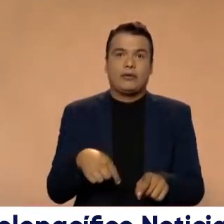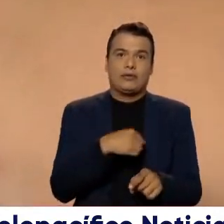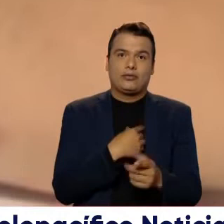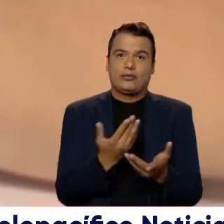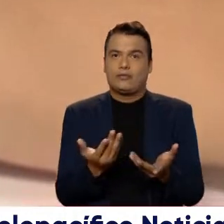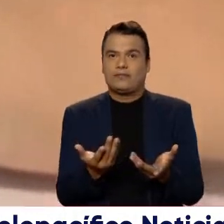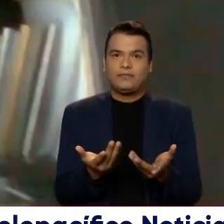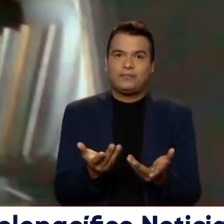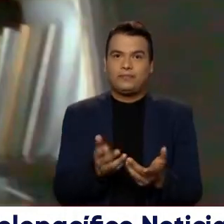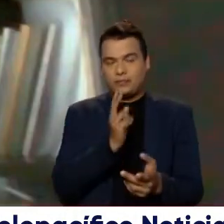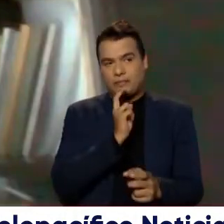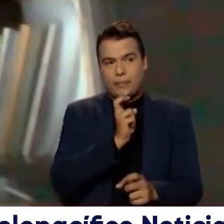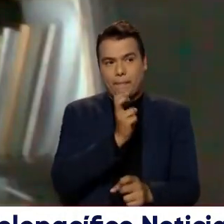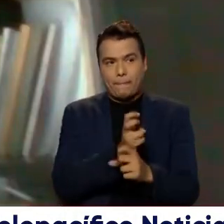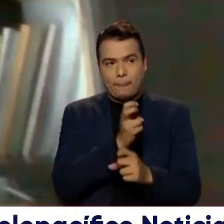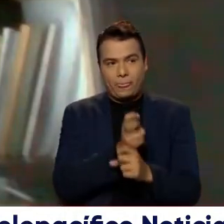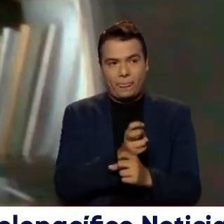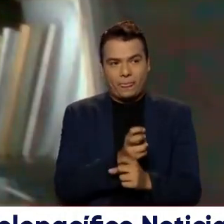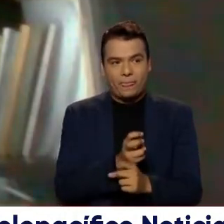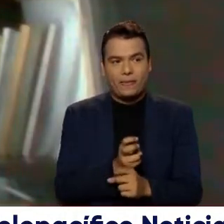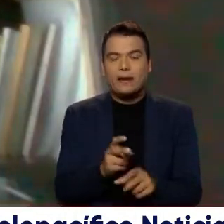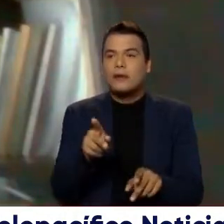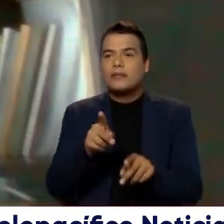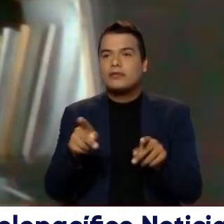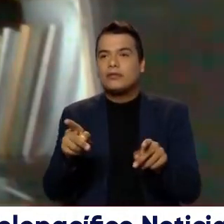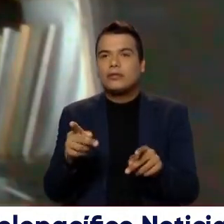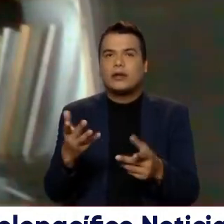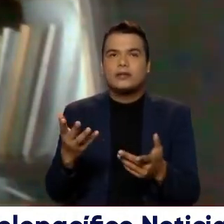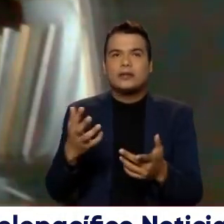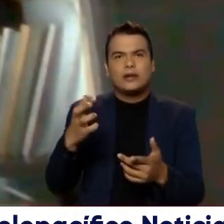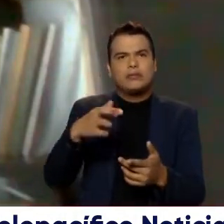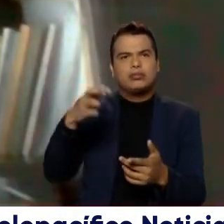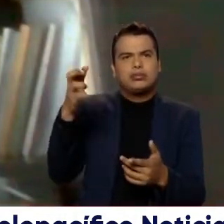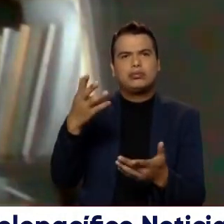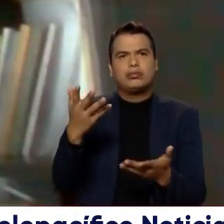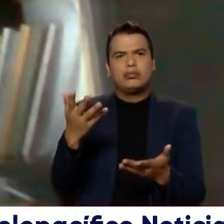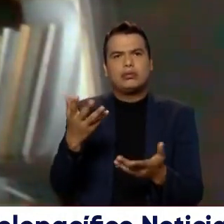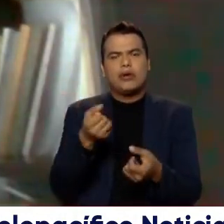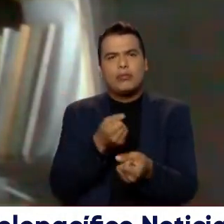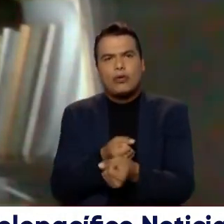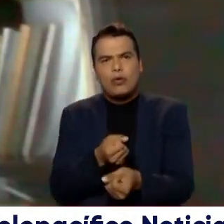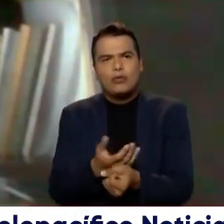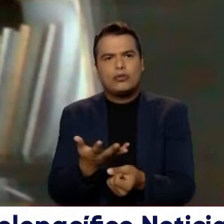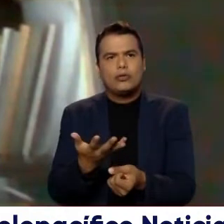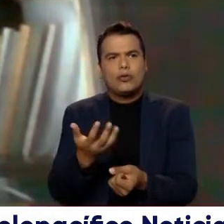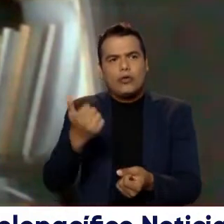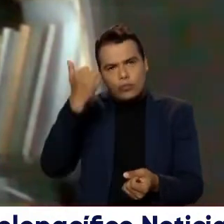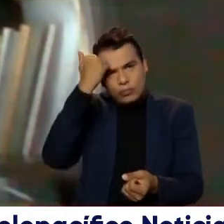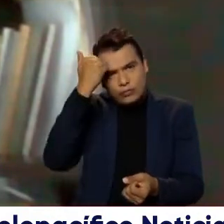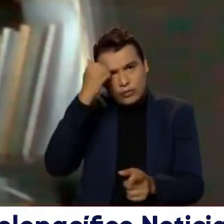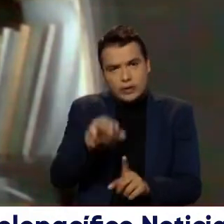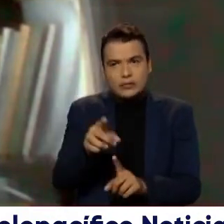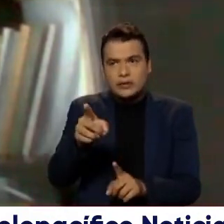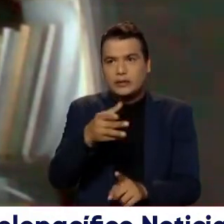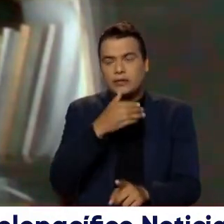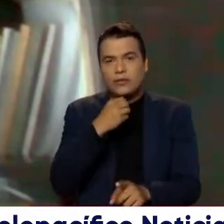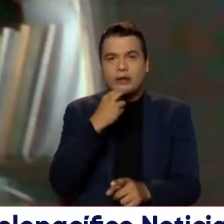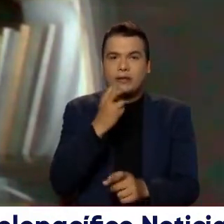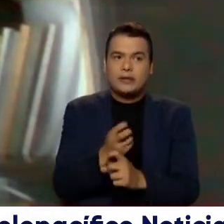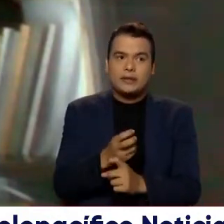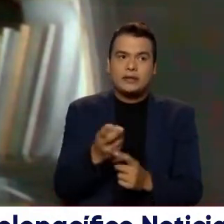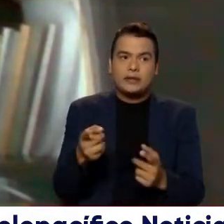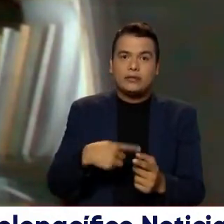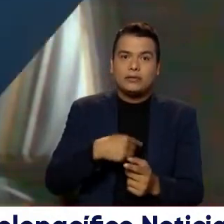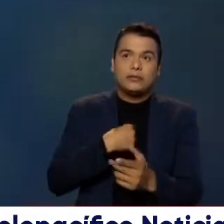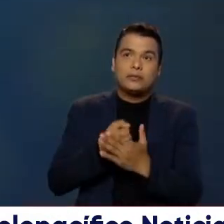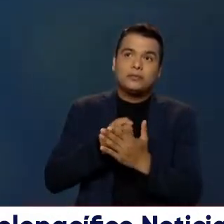nos faltan los profesionales de apoyo o los docentes de apoyo, y esa es una situación que necesitamos revisar con el